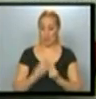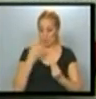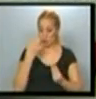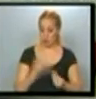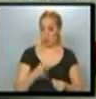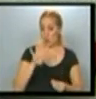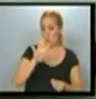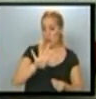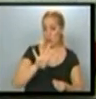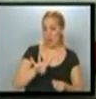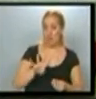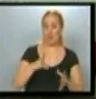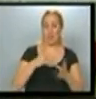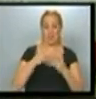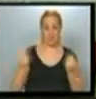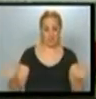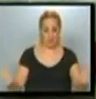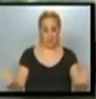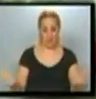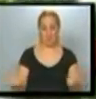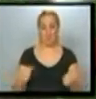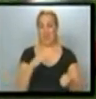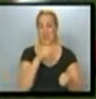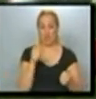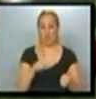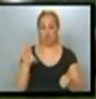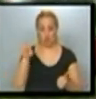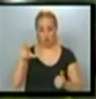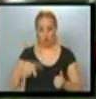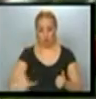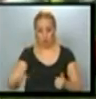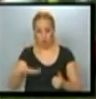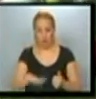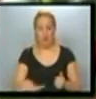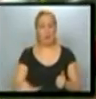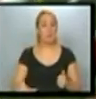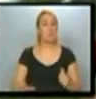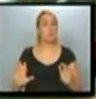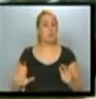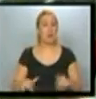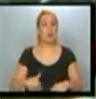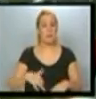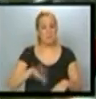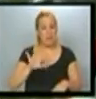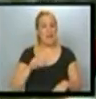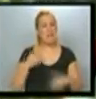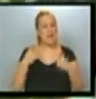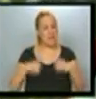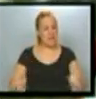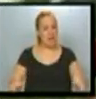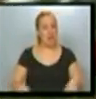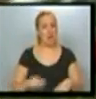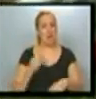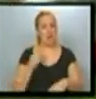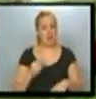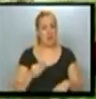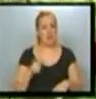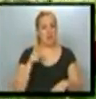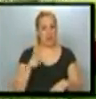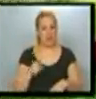los monos que desaparecieron del zoo local. Pero sin dudas, lo que más llama la atención es